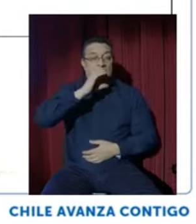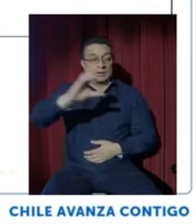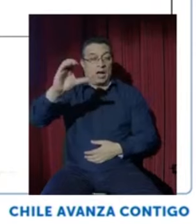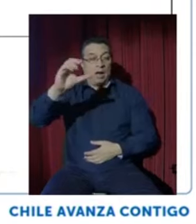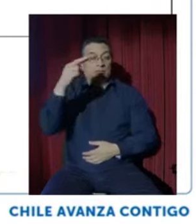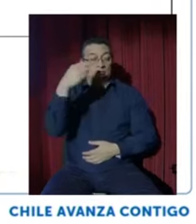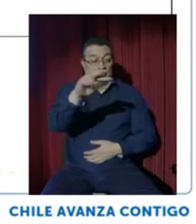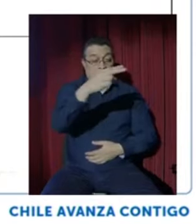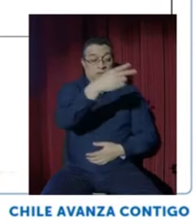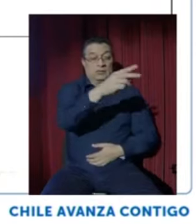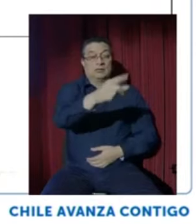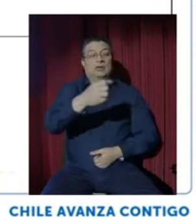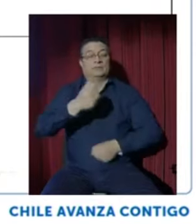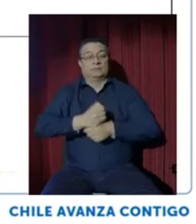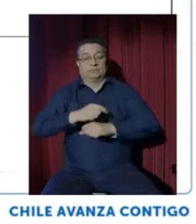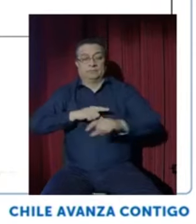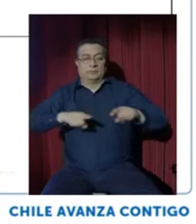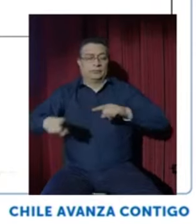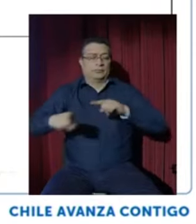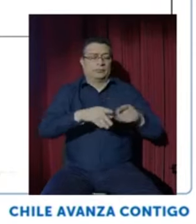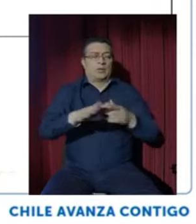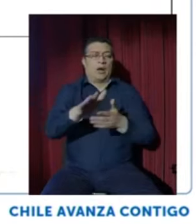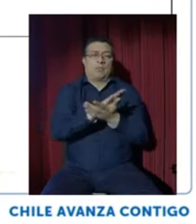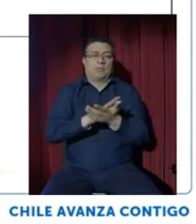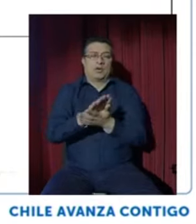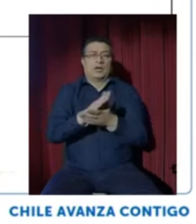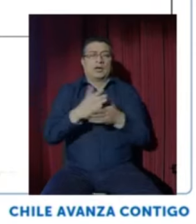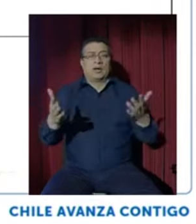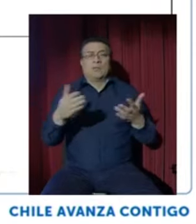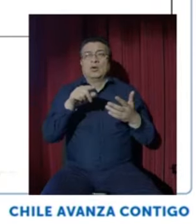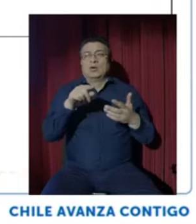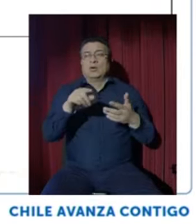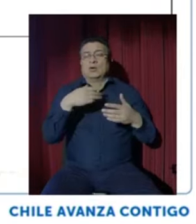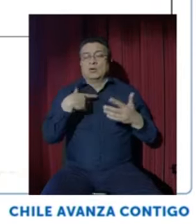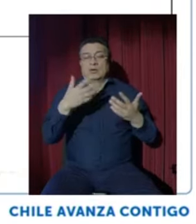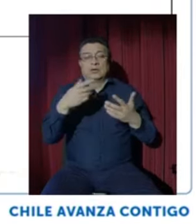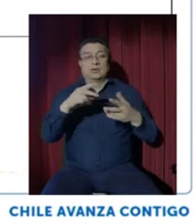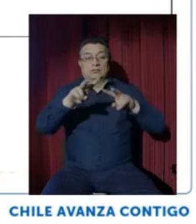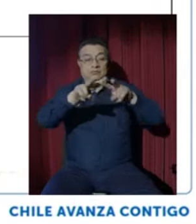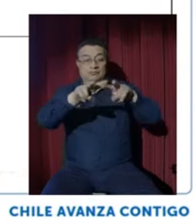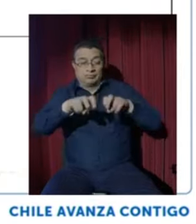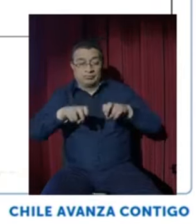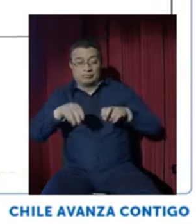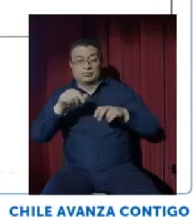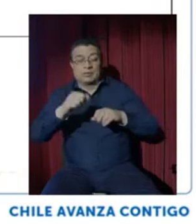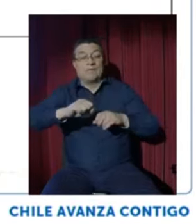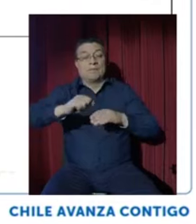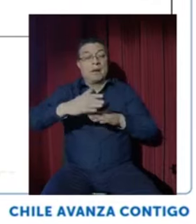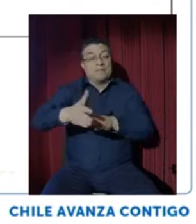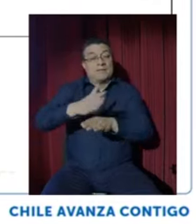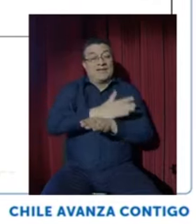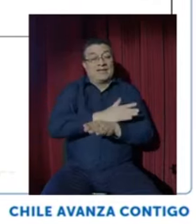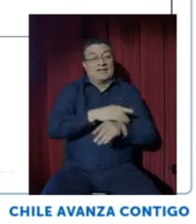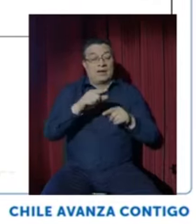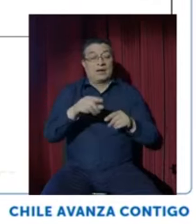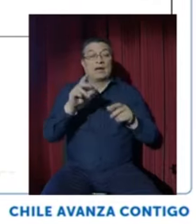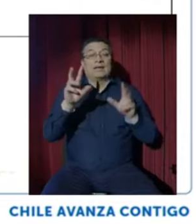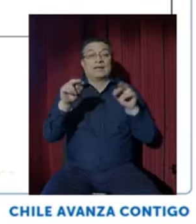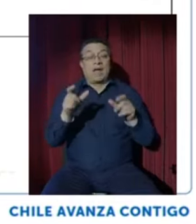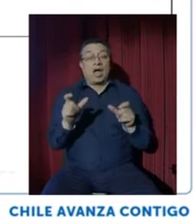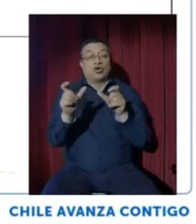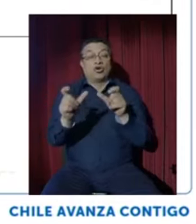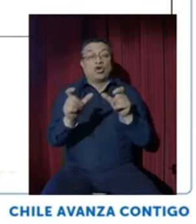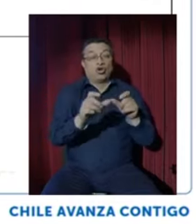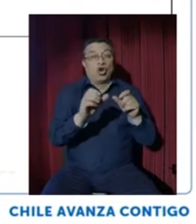realizando acciones Como por ejemplo las acciones que tienen que ver con la silvicultura preventiva en materia de control o